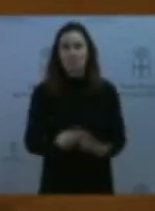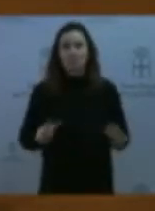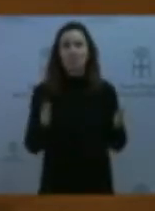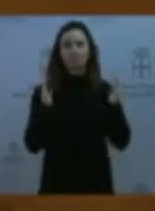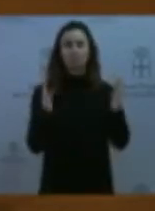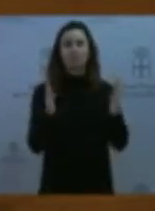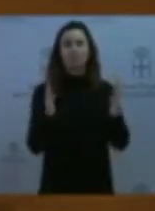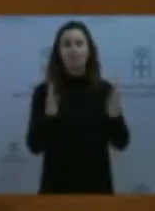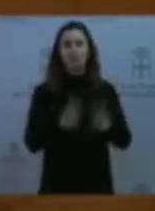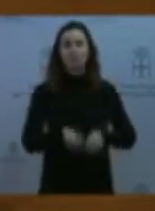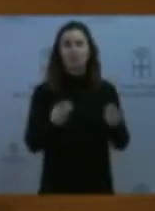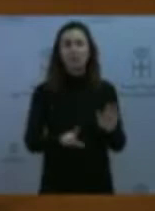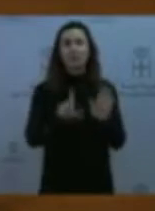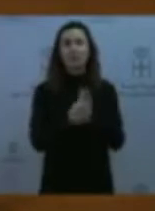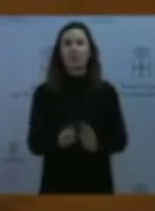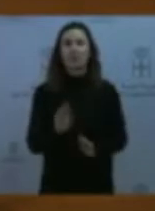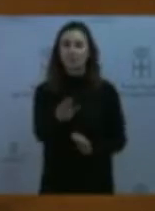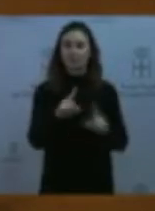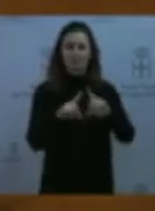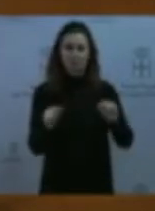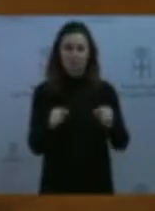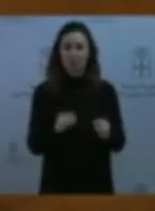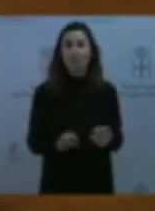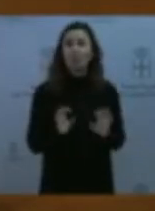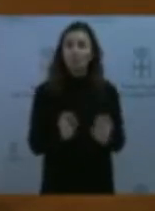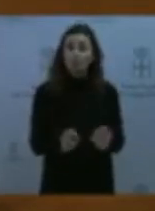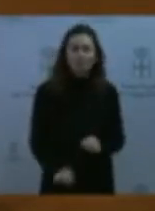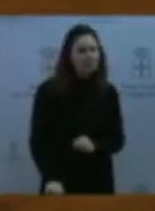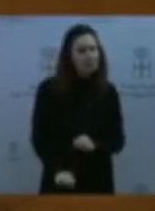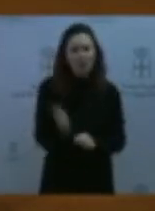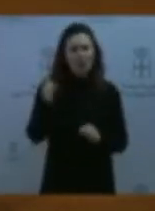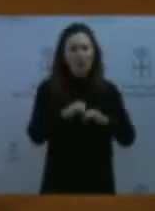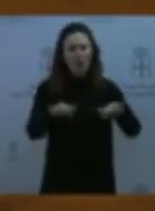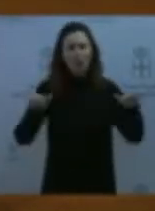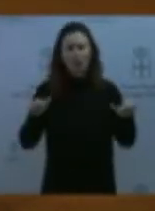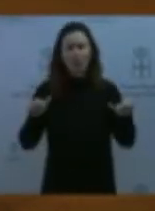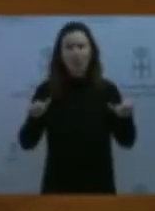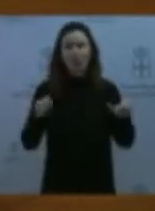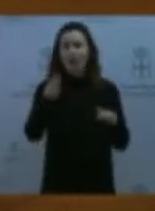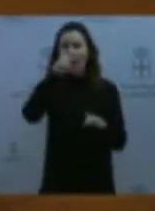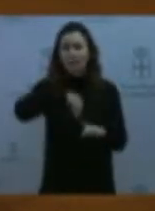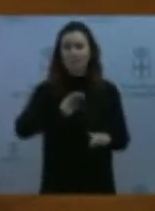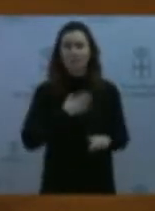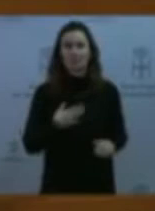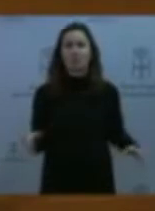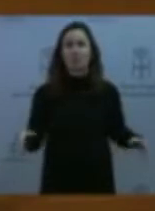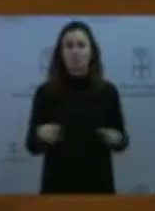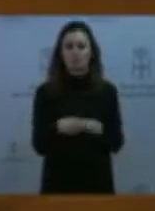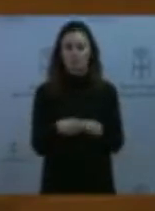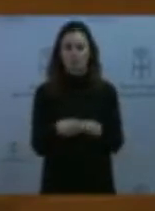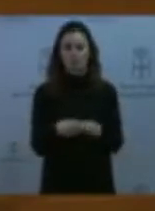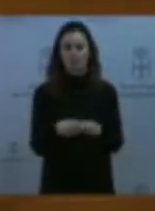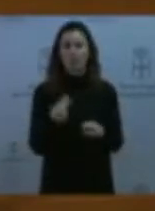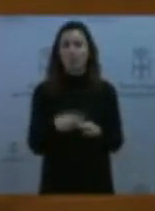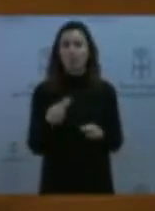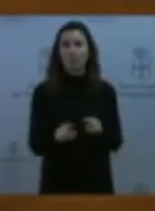asturiana, aprobada por todo este Parlamento, menos por mi grupo parlamentario, aprobada por toda. Una legislación que puede